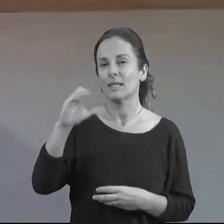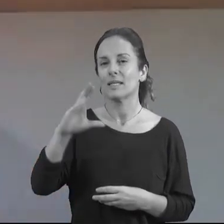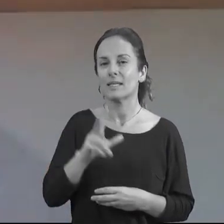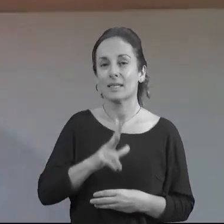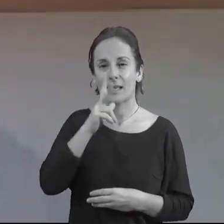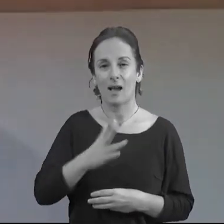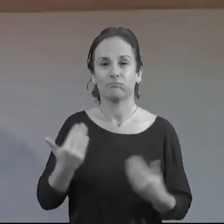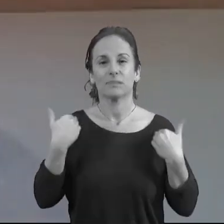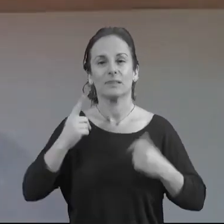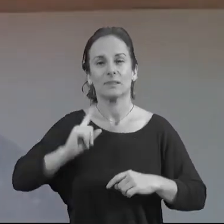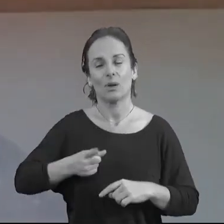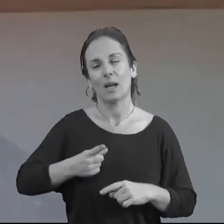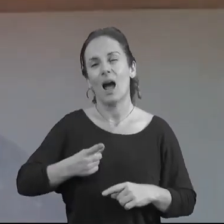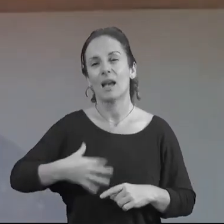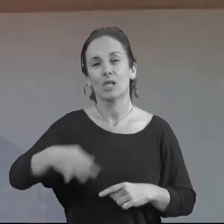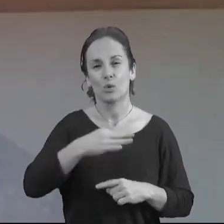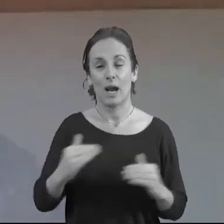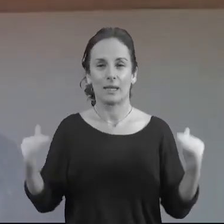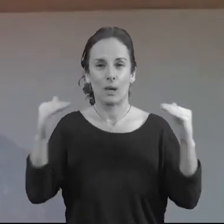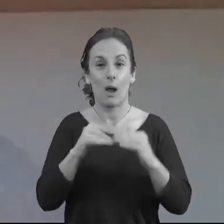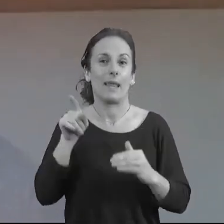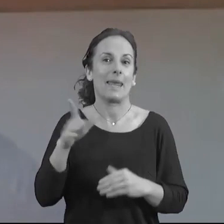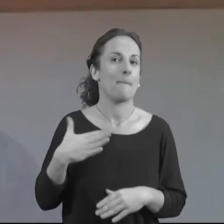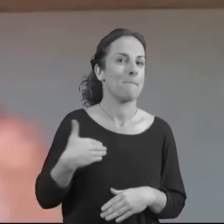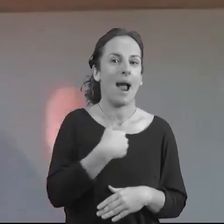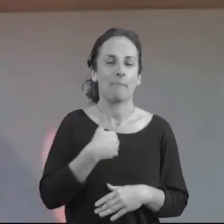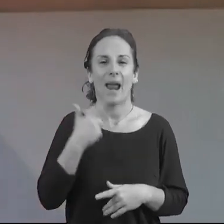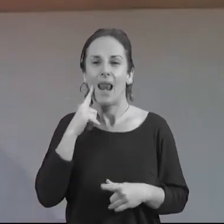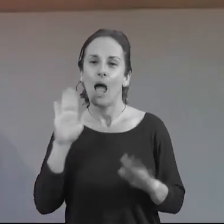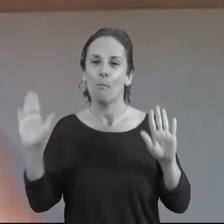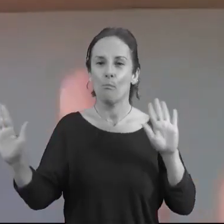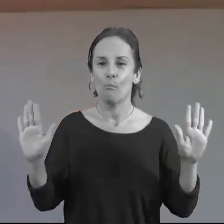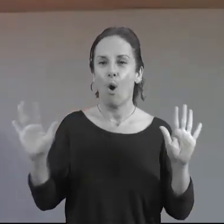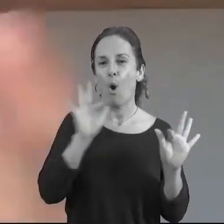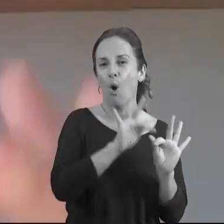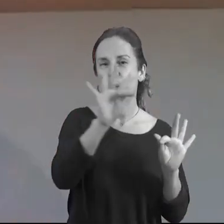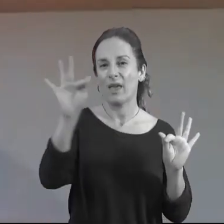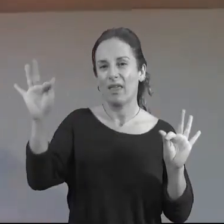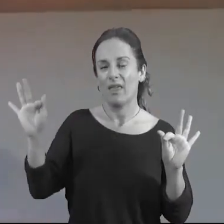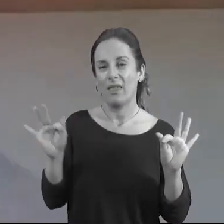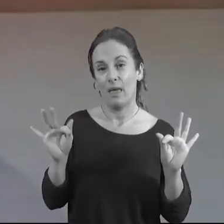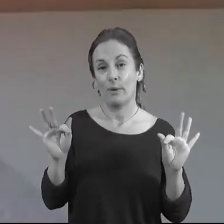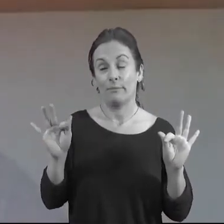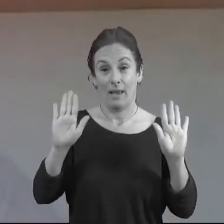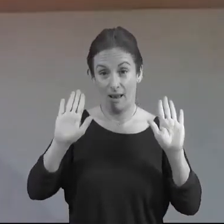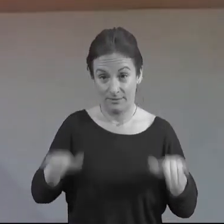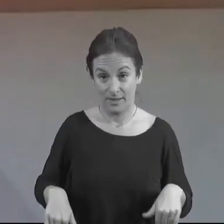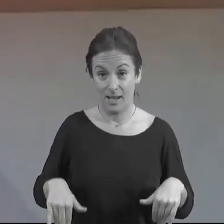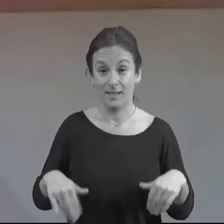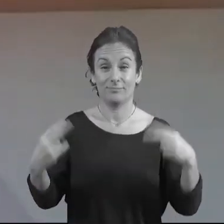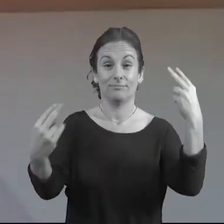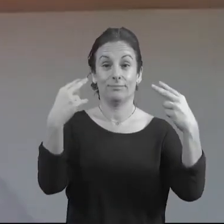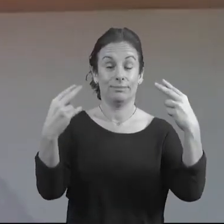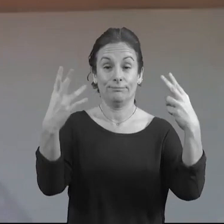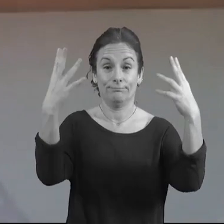un poco hacer de moderadora con una charla que será más entre nosotras que no